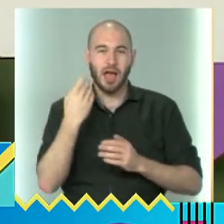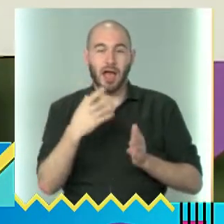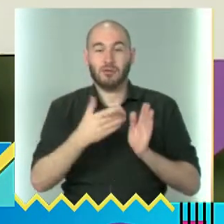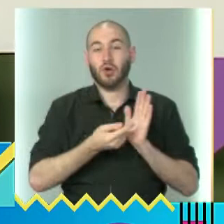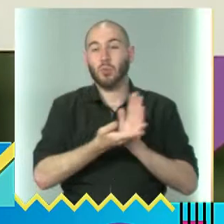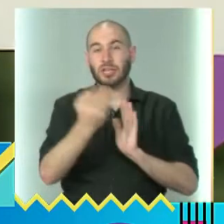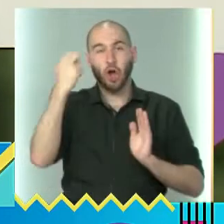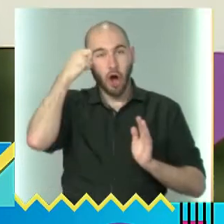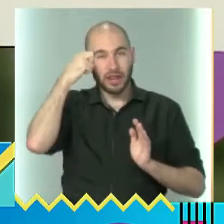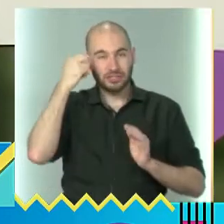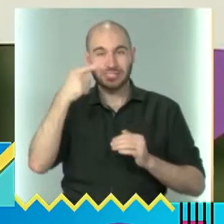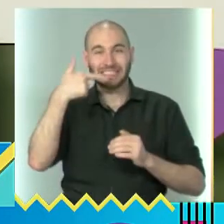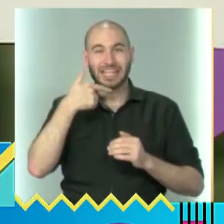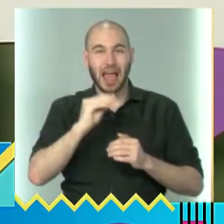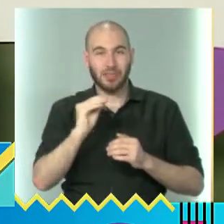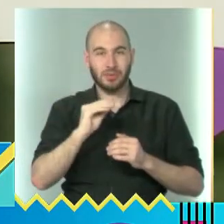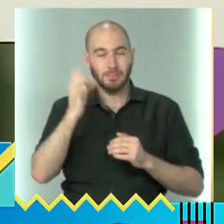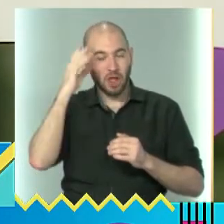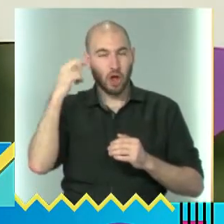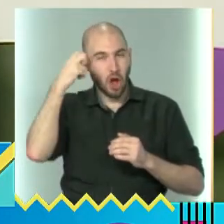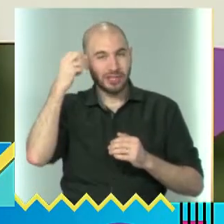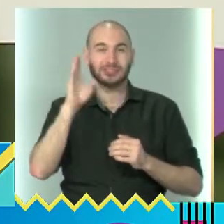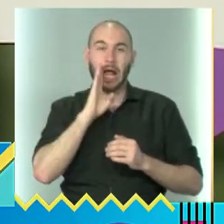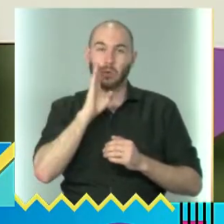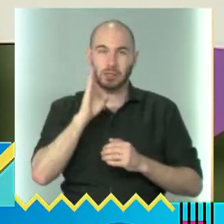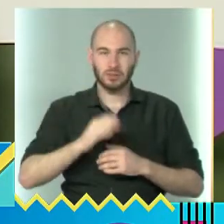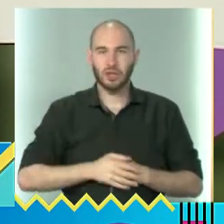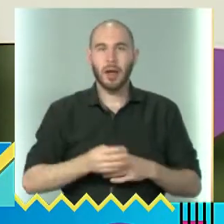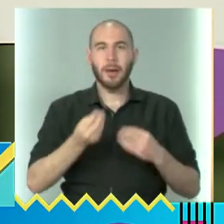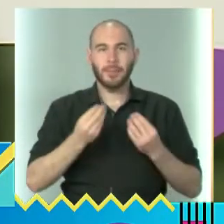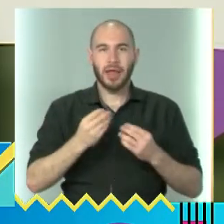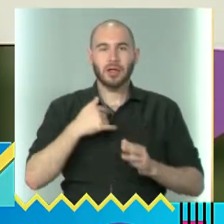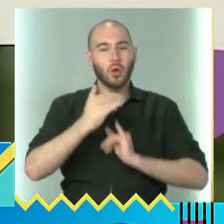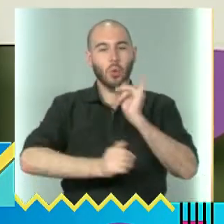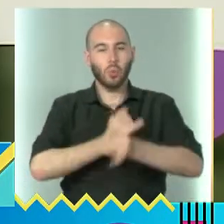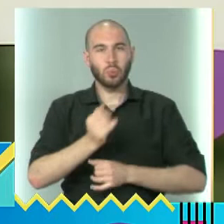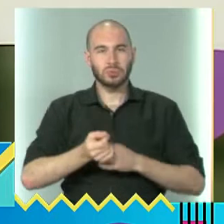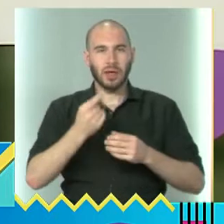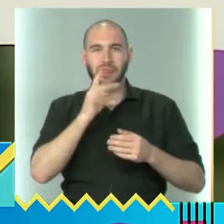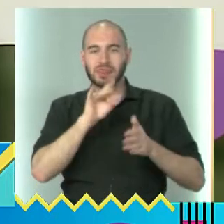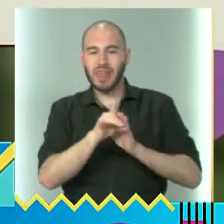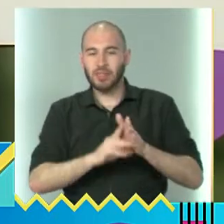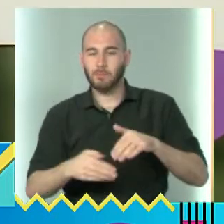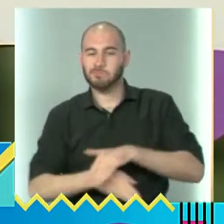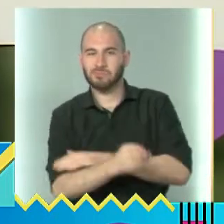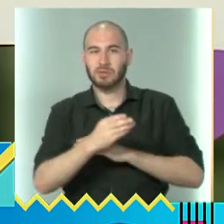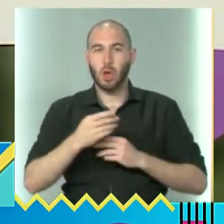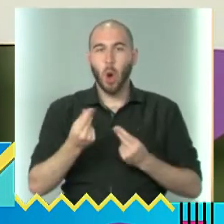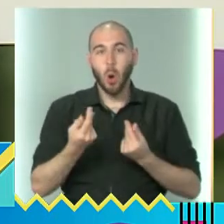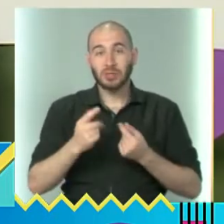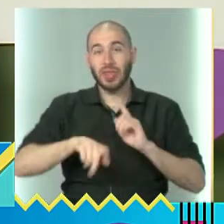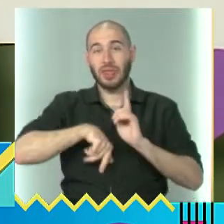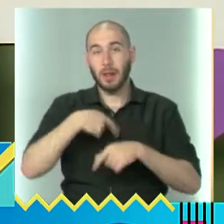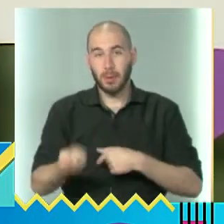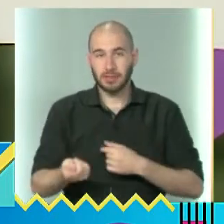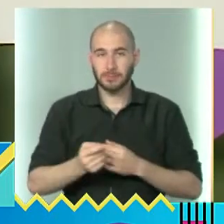frente al Congreso del Senado, al Congreso de Estados Unidos, para poder dar explicaciones de una filtración de datos utilizada luego,